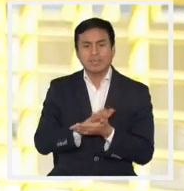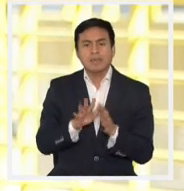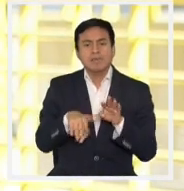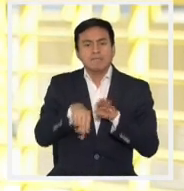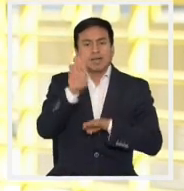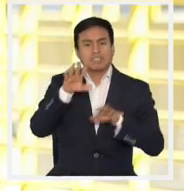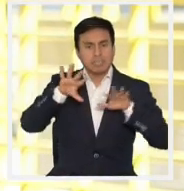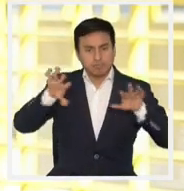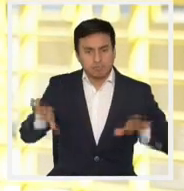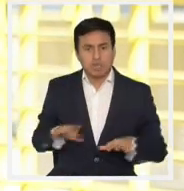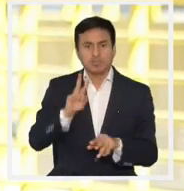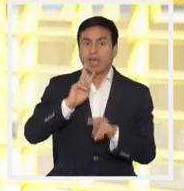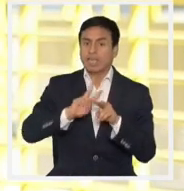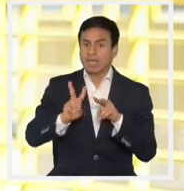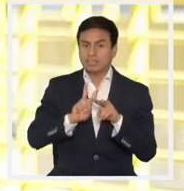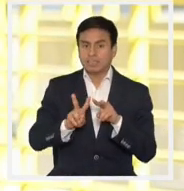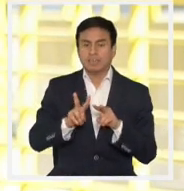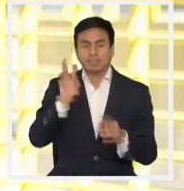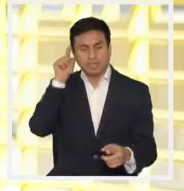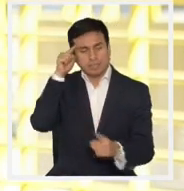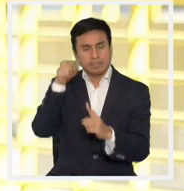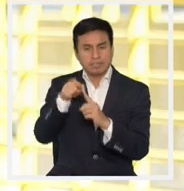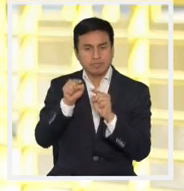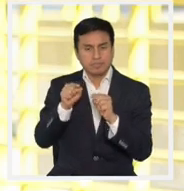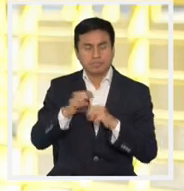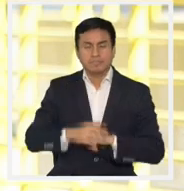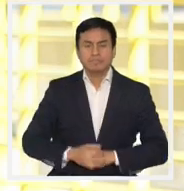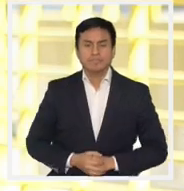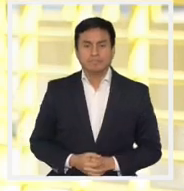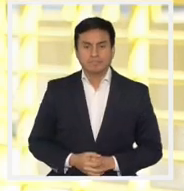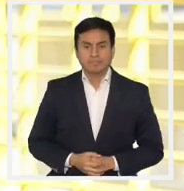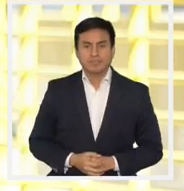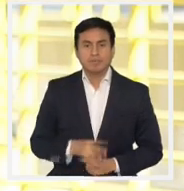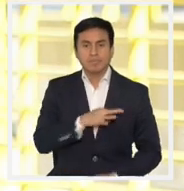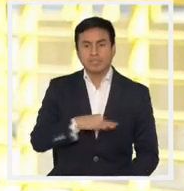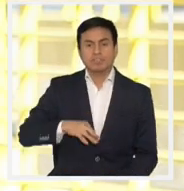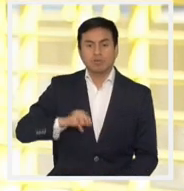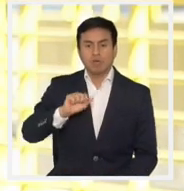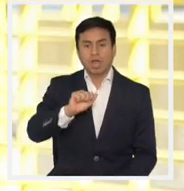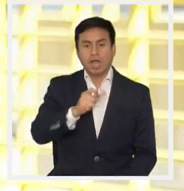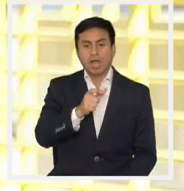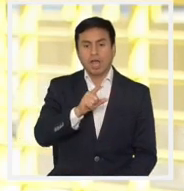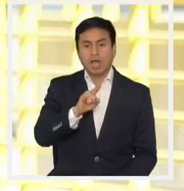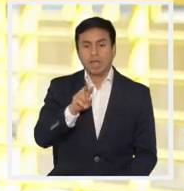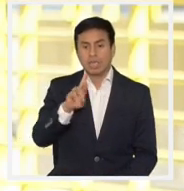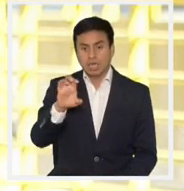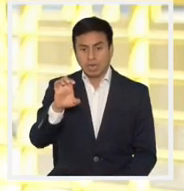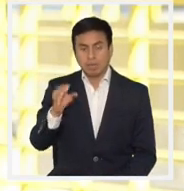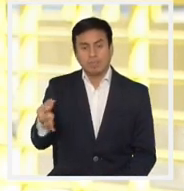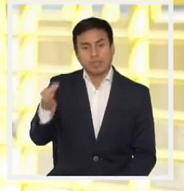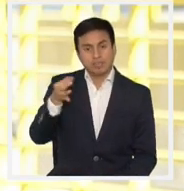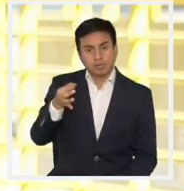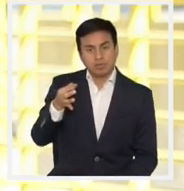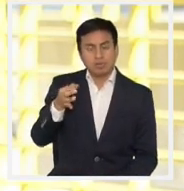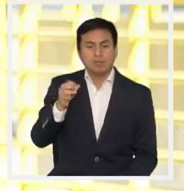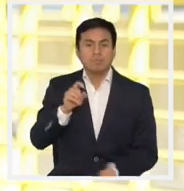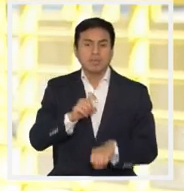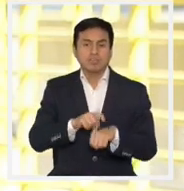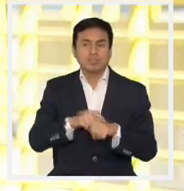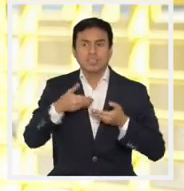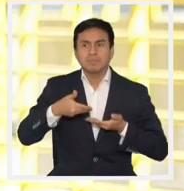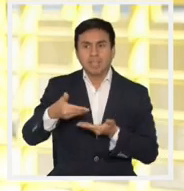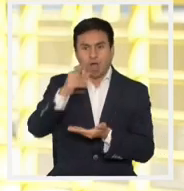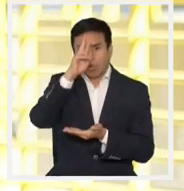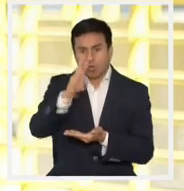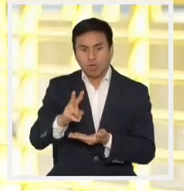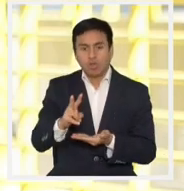mayores esfuerzos en este sentido. El ministro Aguirre lo que planteó en su momento es que efectivamente el ser